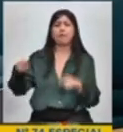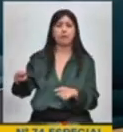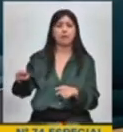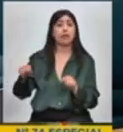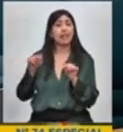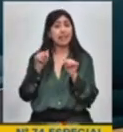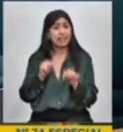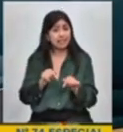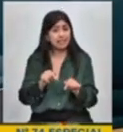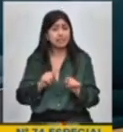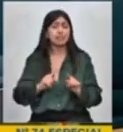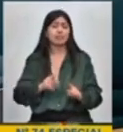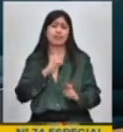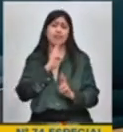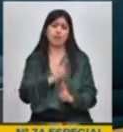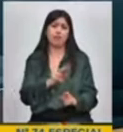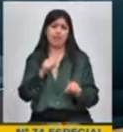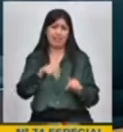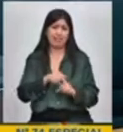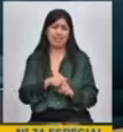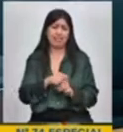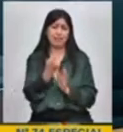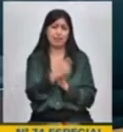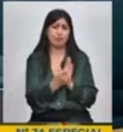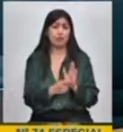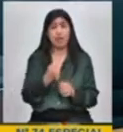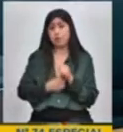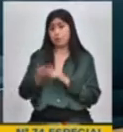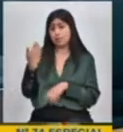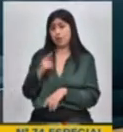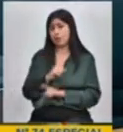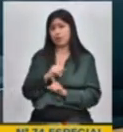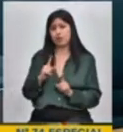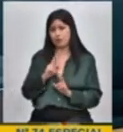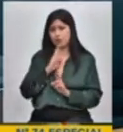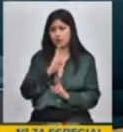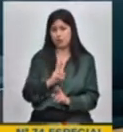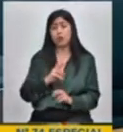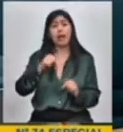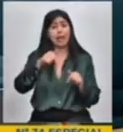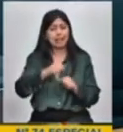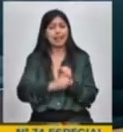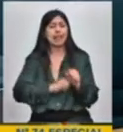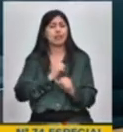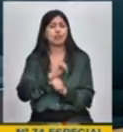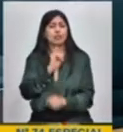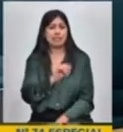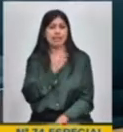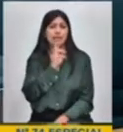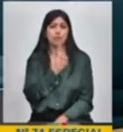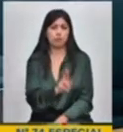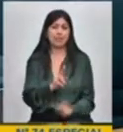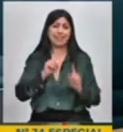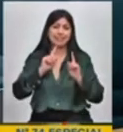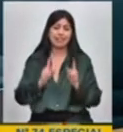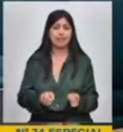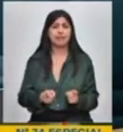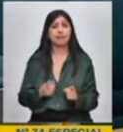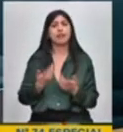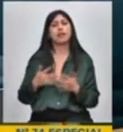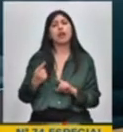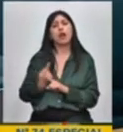que resolverse en este presupuesto. No se resolvió el año pasado, este año tiene que resolverse. Lo hemos conversado con el